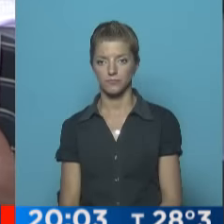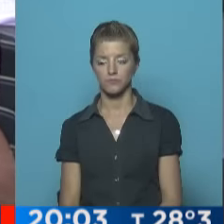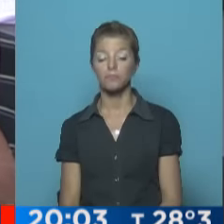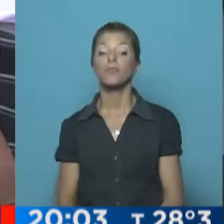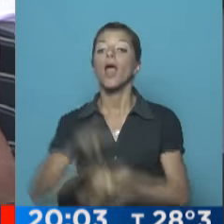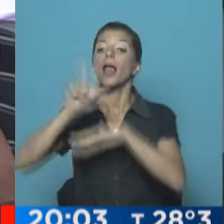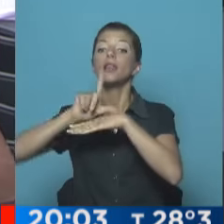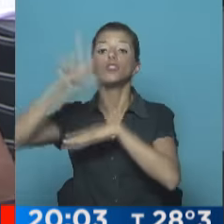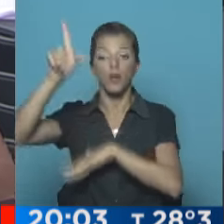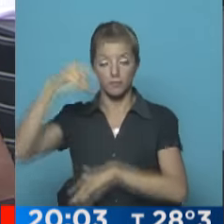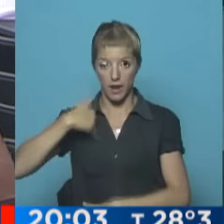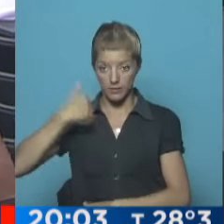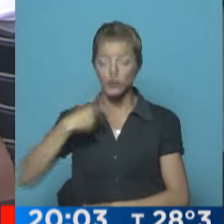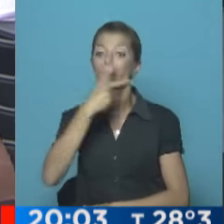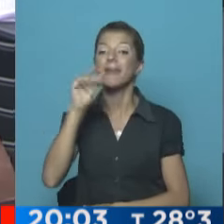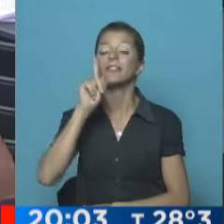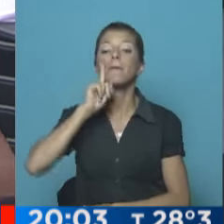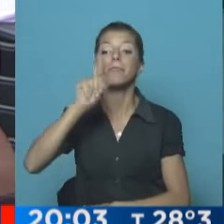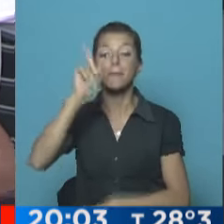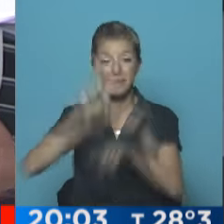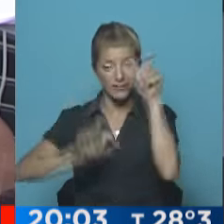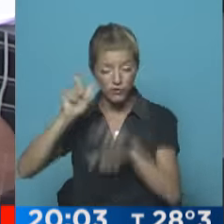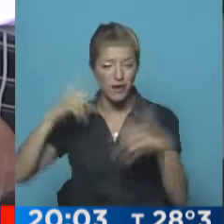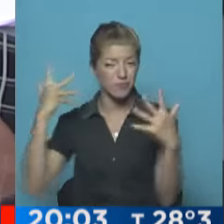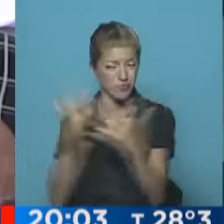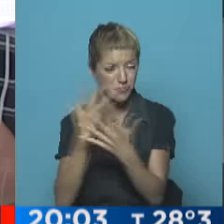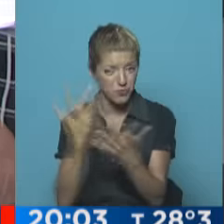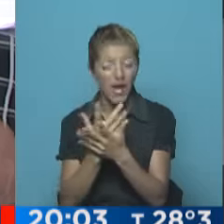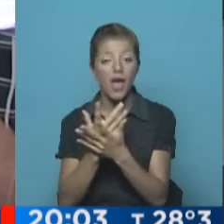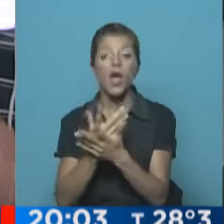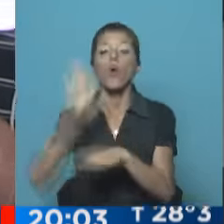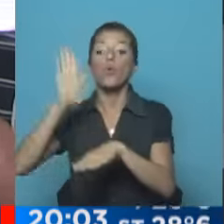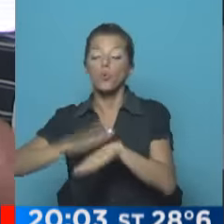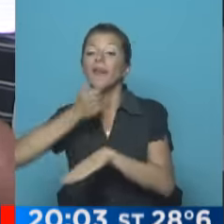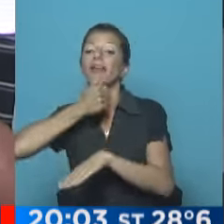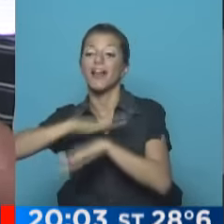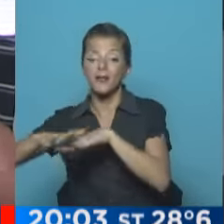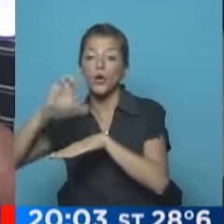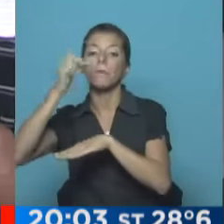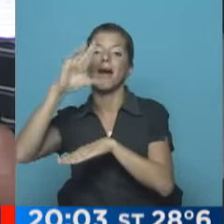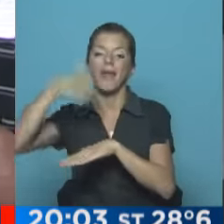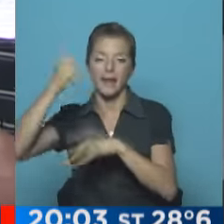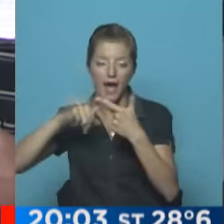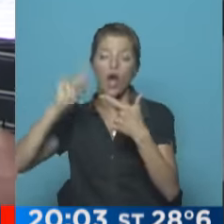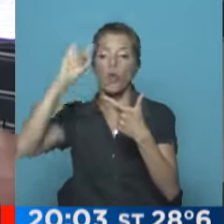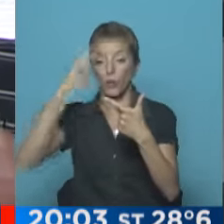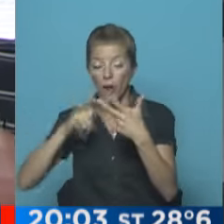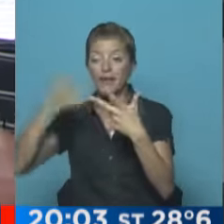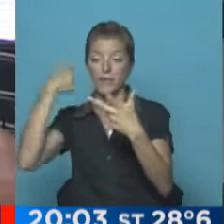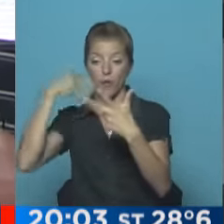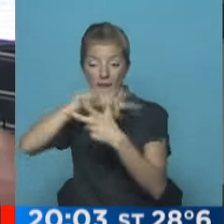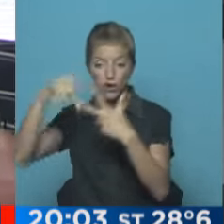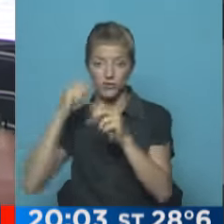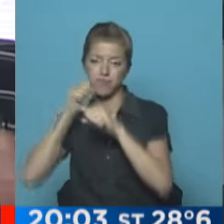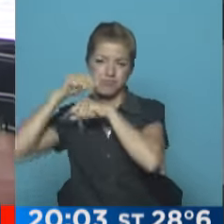En el litoral argentino, 20.000 personas han resultado damnificadas hasta el momento por la crecida de los ríos Paraná, Paraguay y Uruguay. Y además